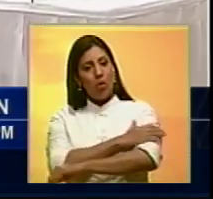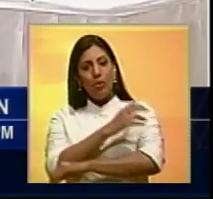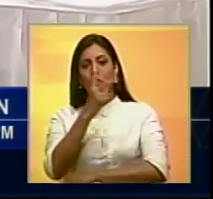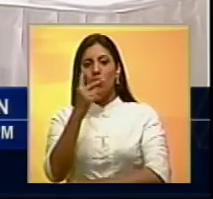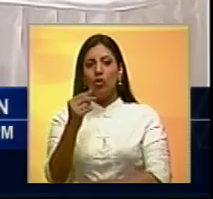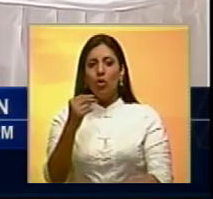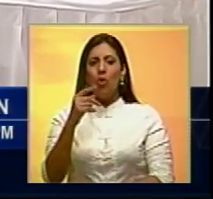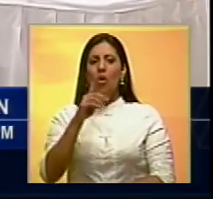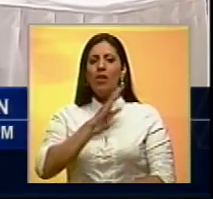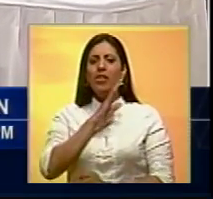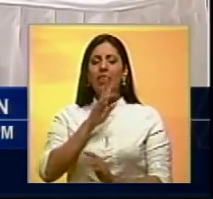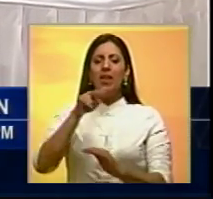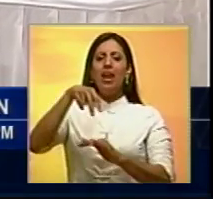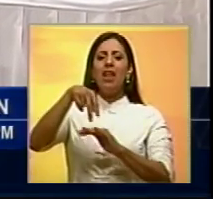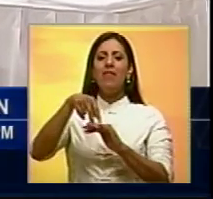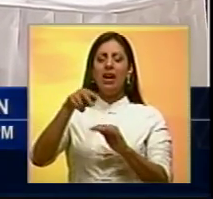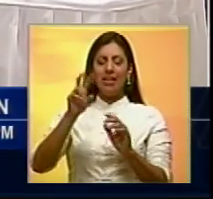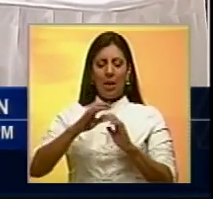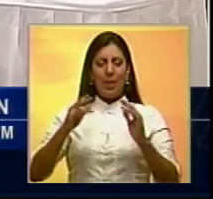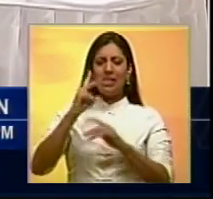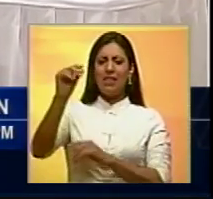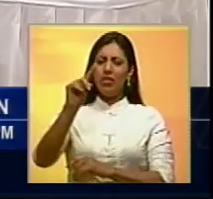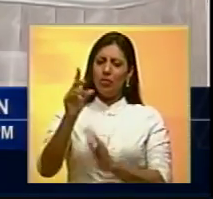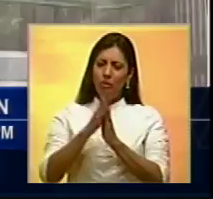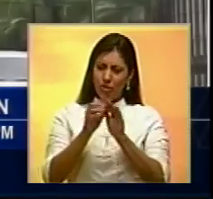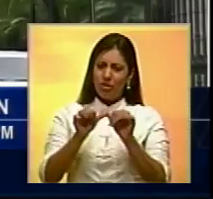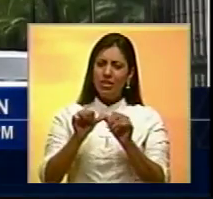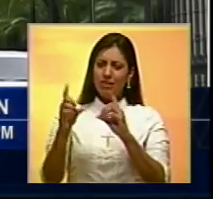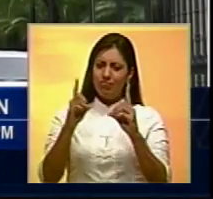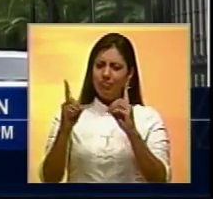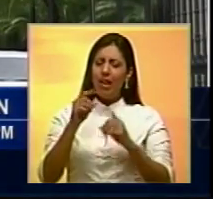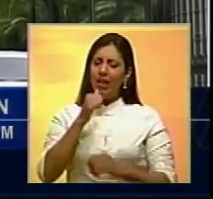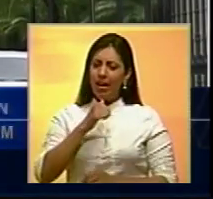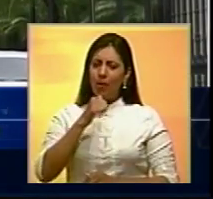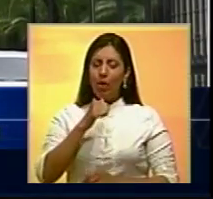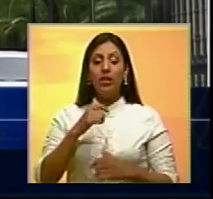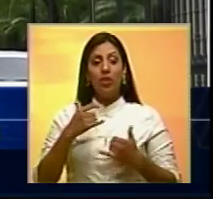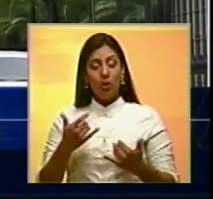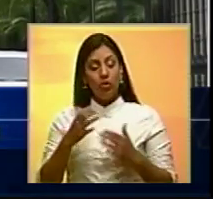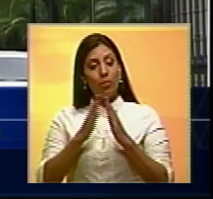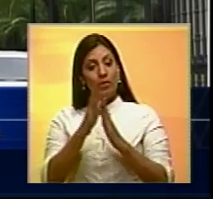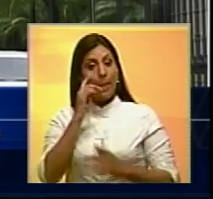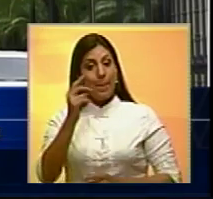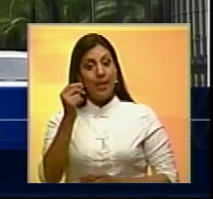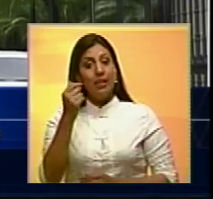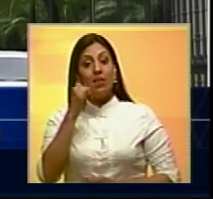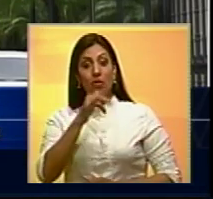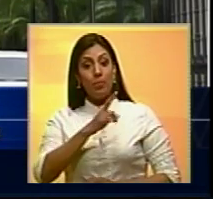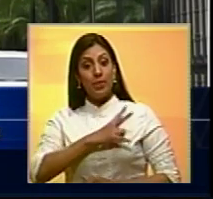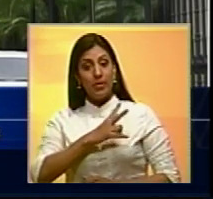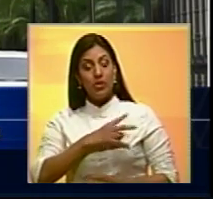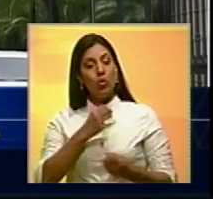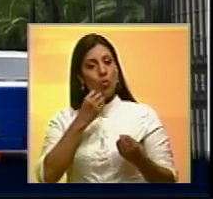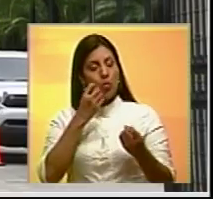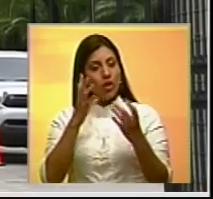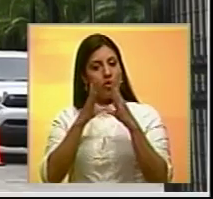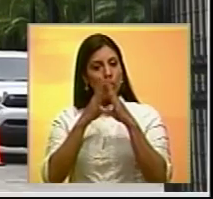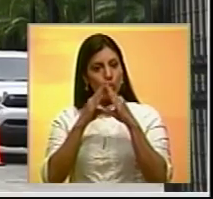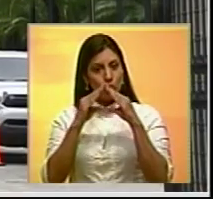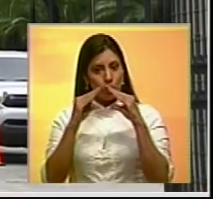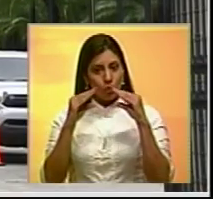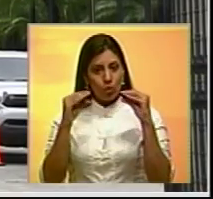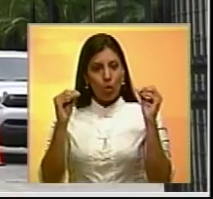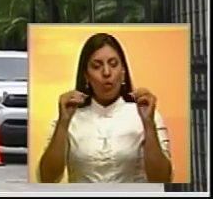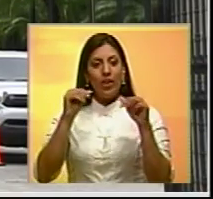se levante de la mesa. Segunda reunión del proceso de diálogo nacional. Estén muy pendientes porque Noticiero Venevisión le estará llevando todos los